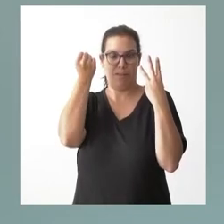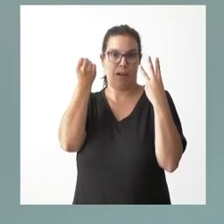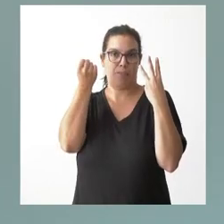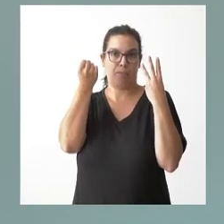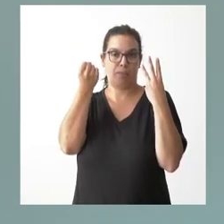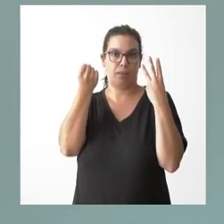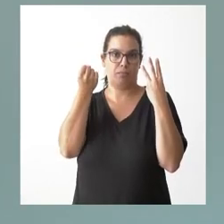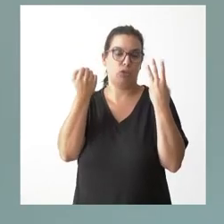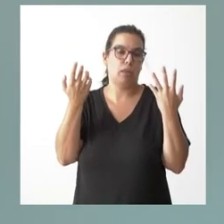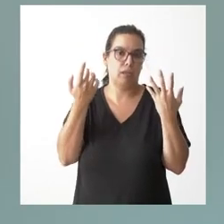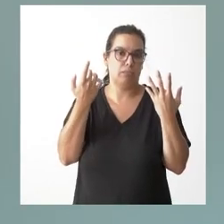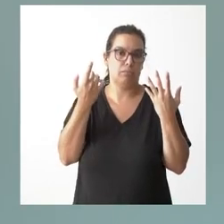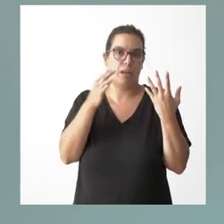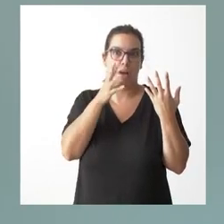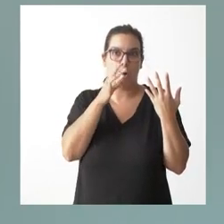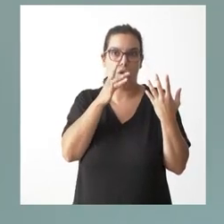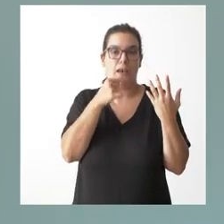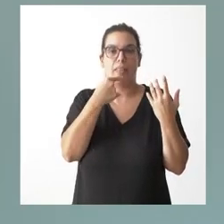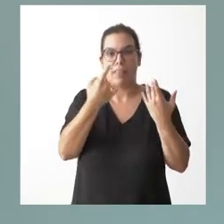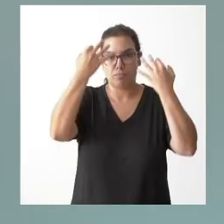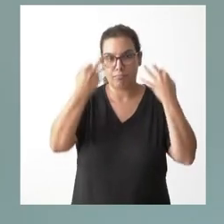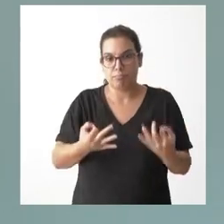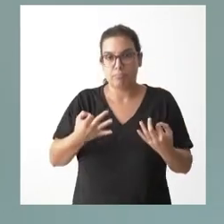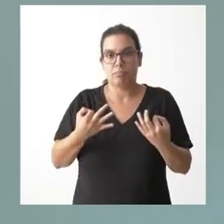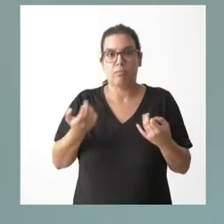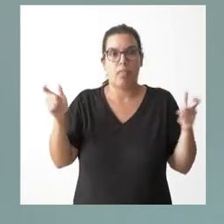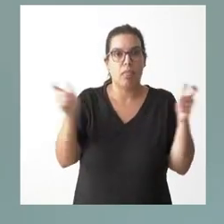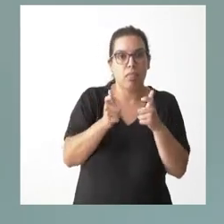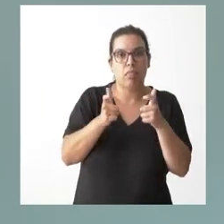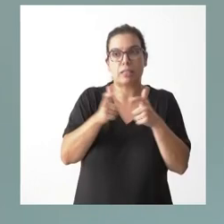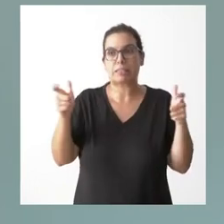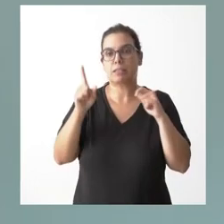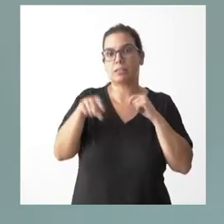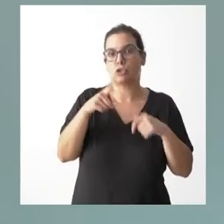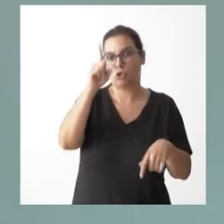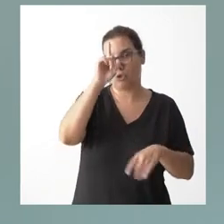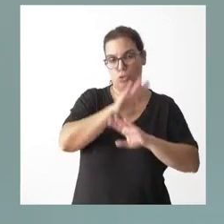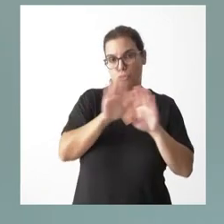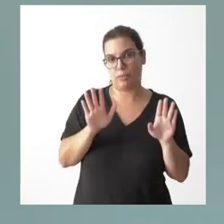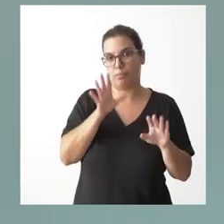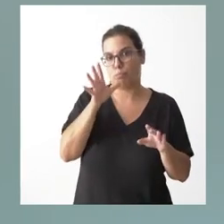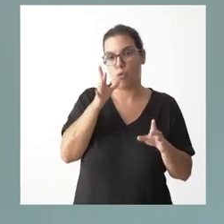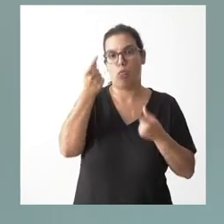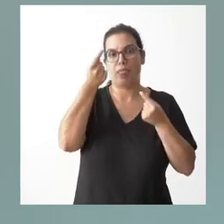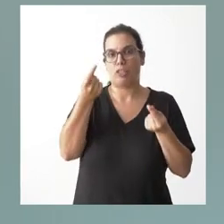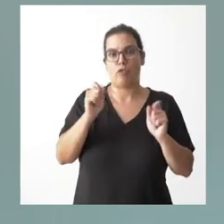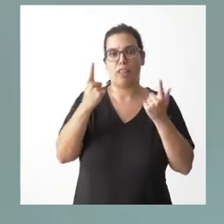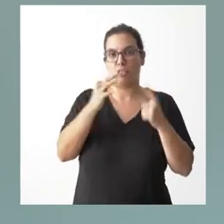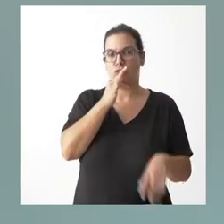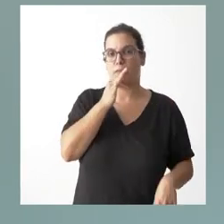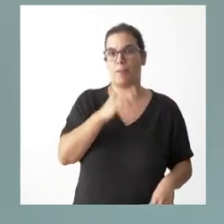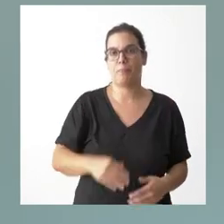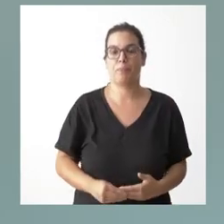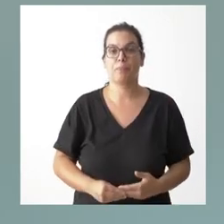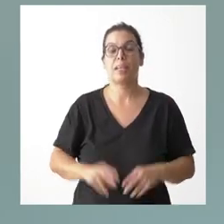curso. Por tanto, ahora no puedo facilitar los datos con esa actitud de los que se van a cerrar porque no les tenemos, digamos, definidos.